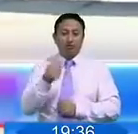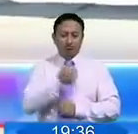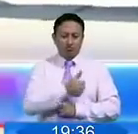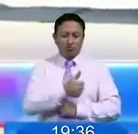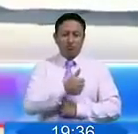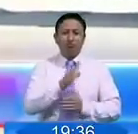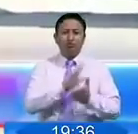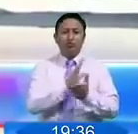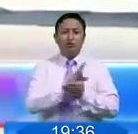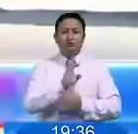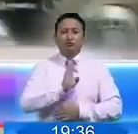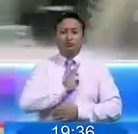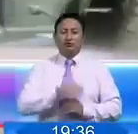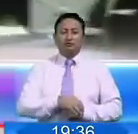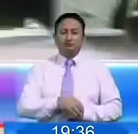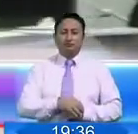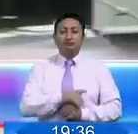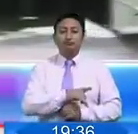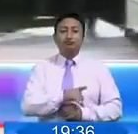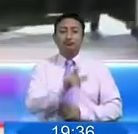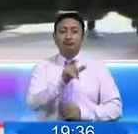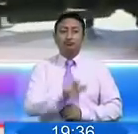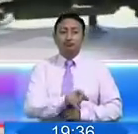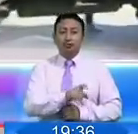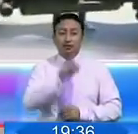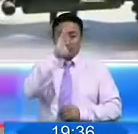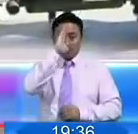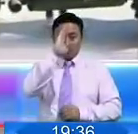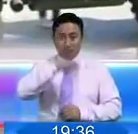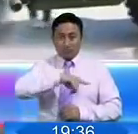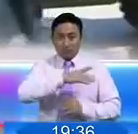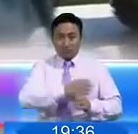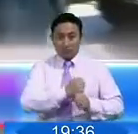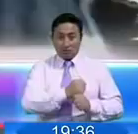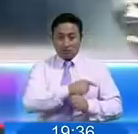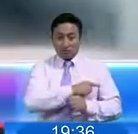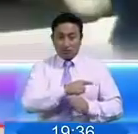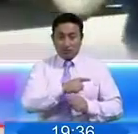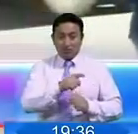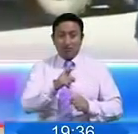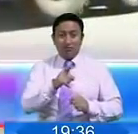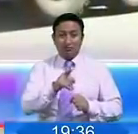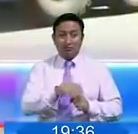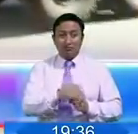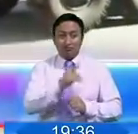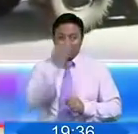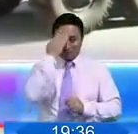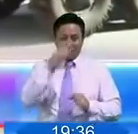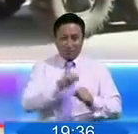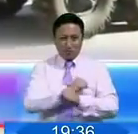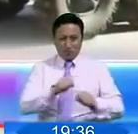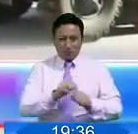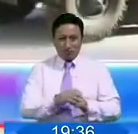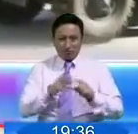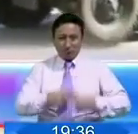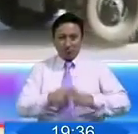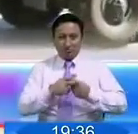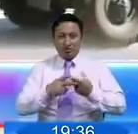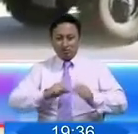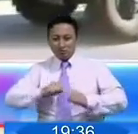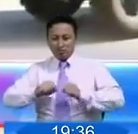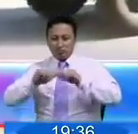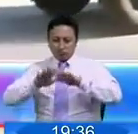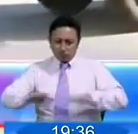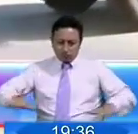escuela técnica. Especialistas en explosivos del Servicio de Seguridad Federal de Rusia, militares y autoridades emprendieron un operativo